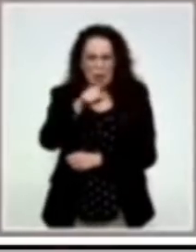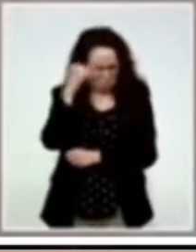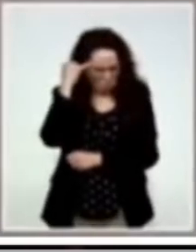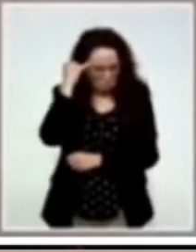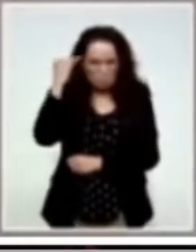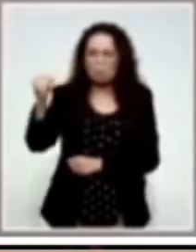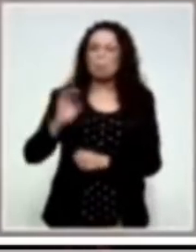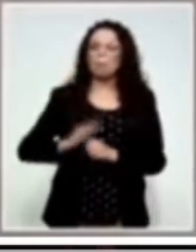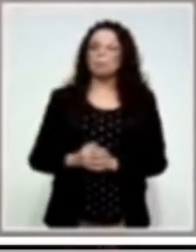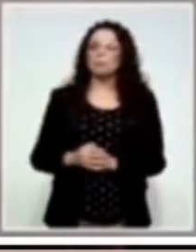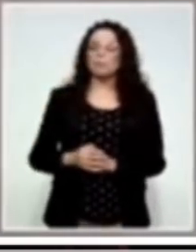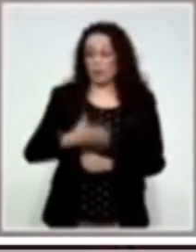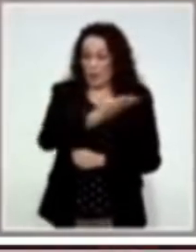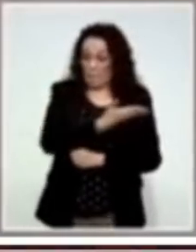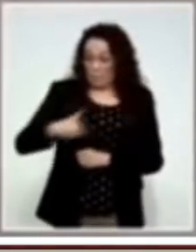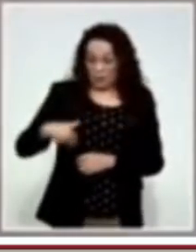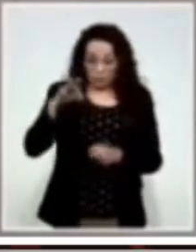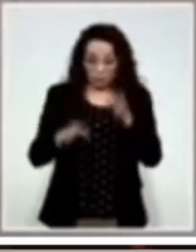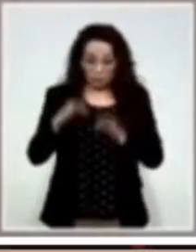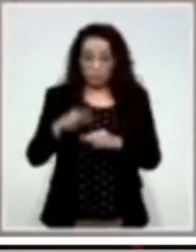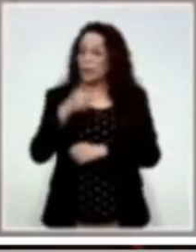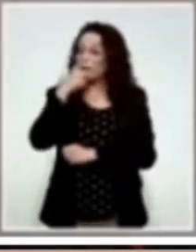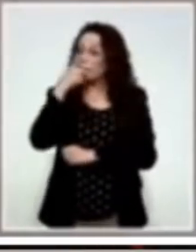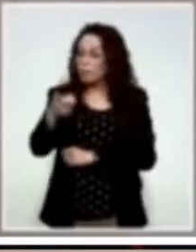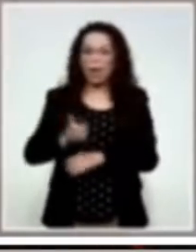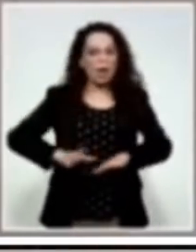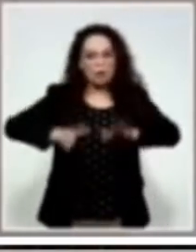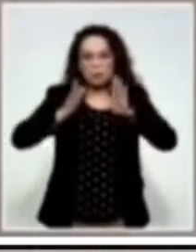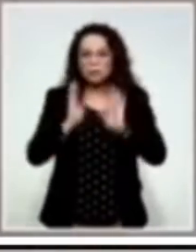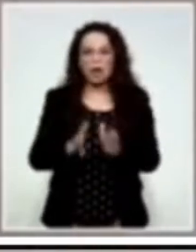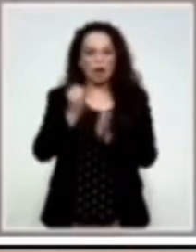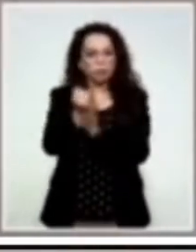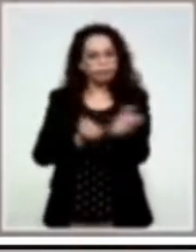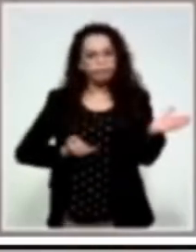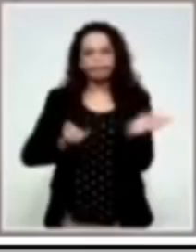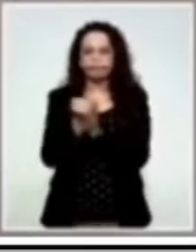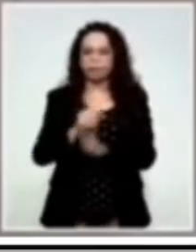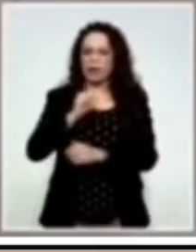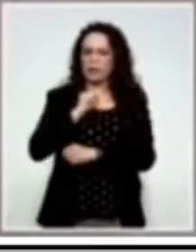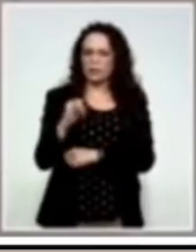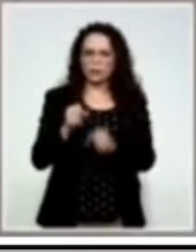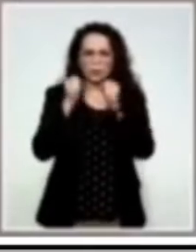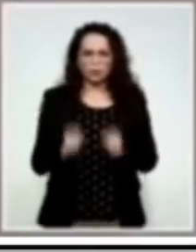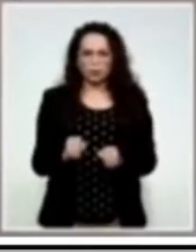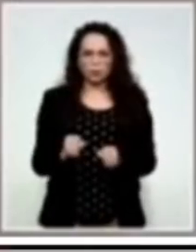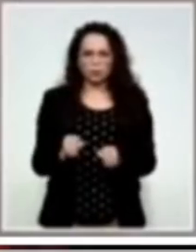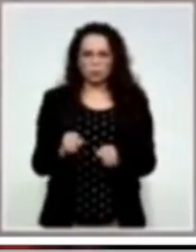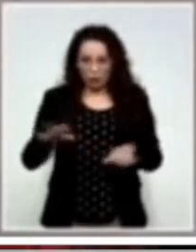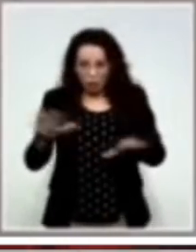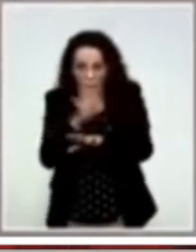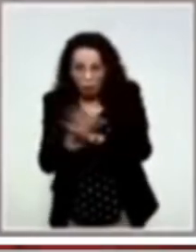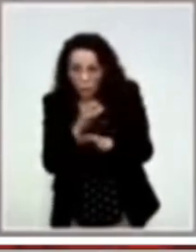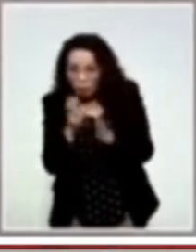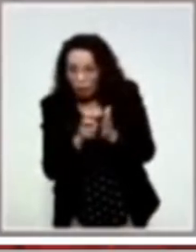vez que el presidente de la Corte declara un asunto definitivamente resuelto, ya no se pueden cambiar los